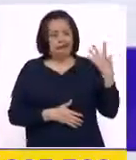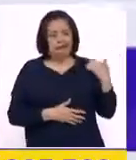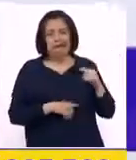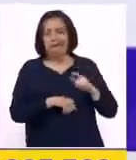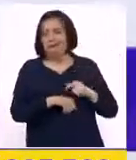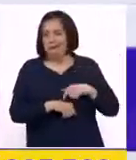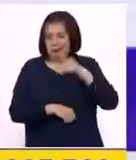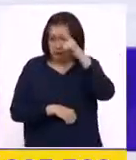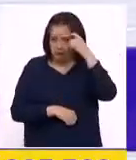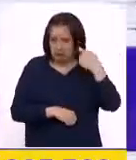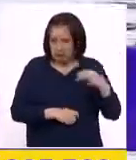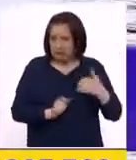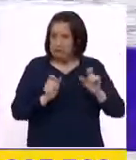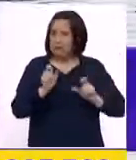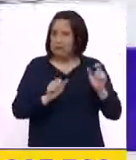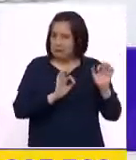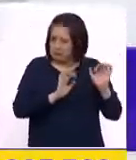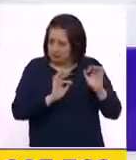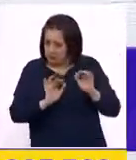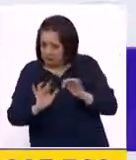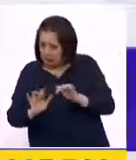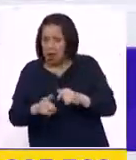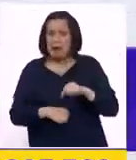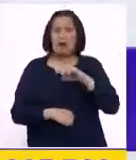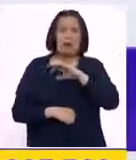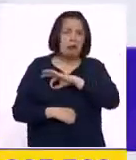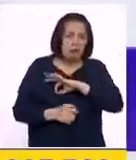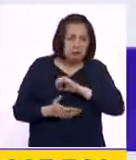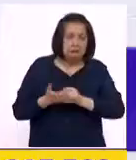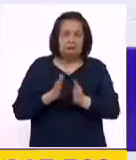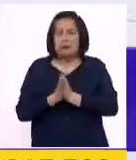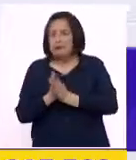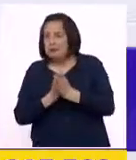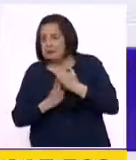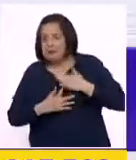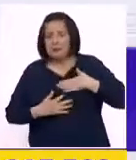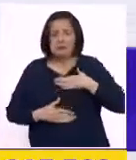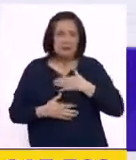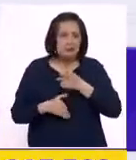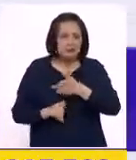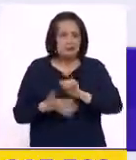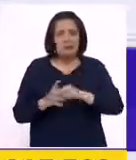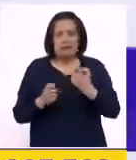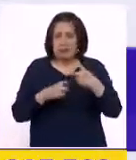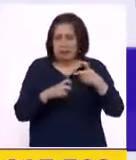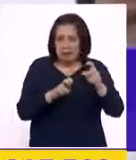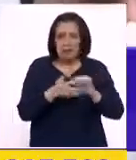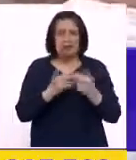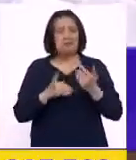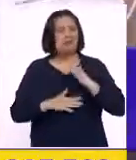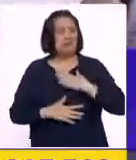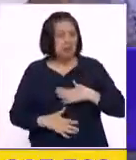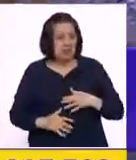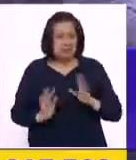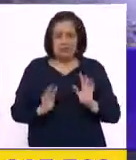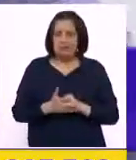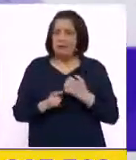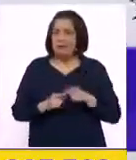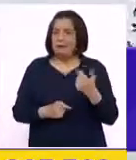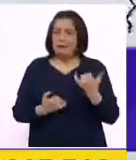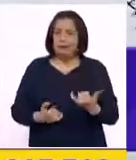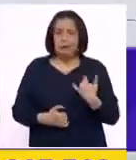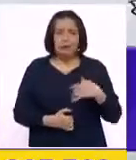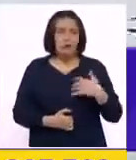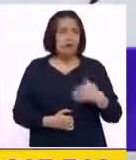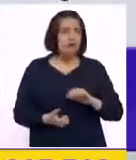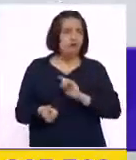de verano, en donde el público aprovechaba justamente esta temporada para poder disfrutar, pasear y relajarse. Sin embargo, esta situación ha